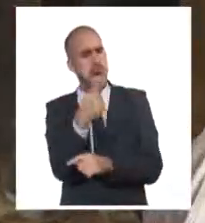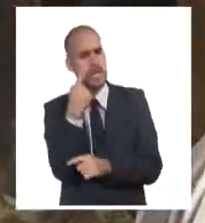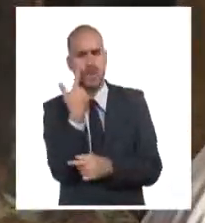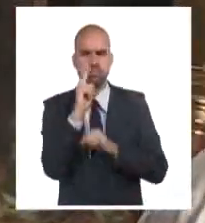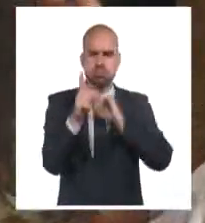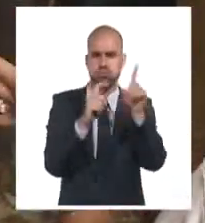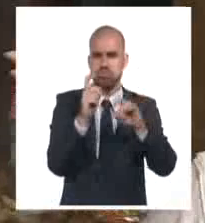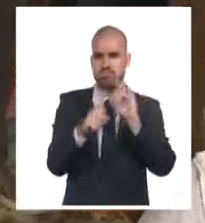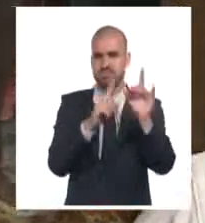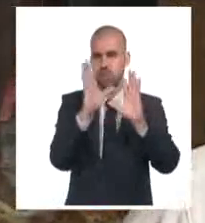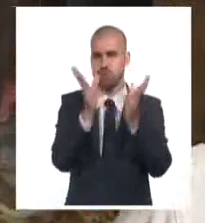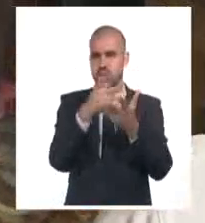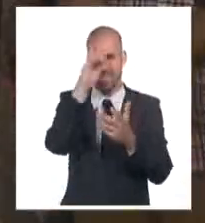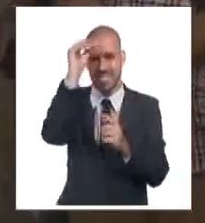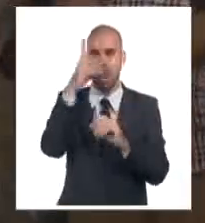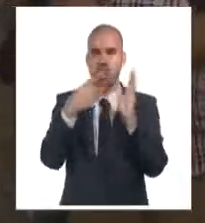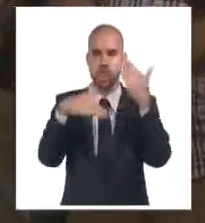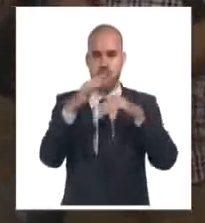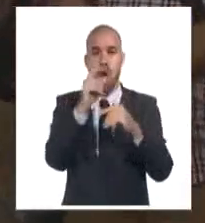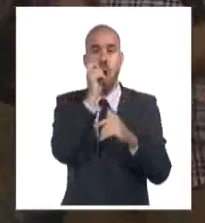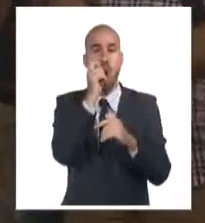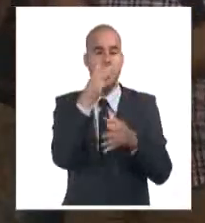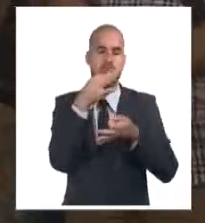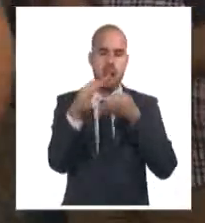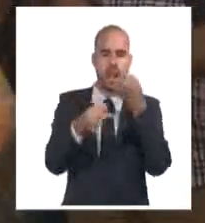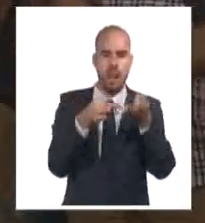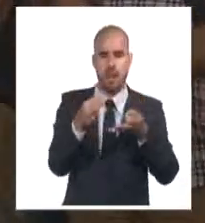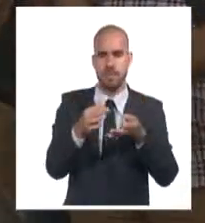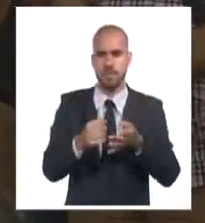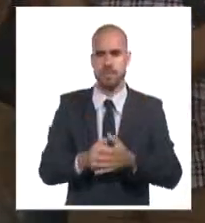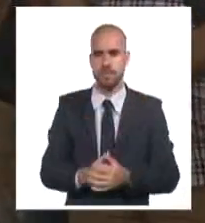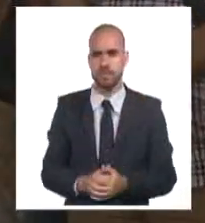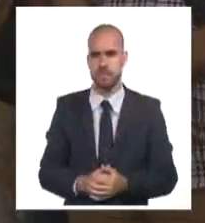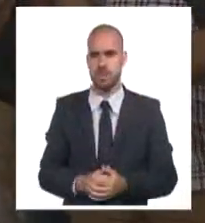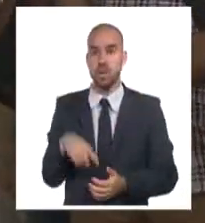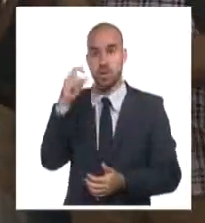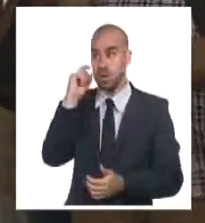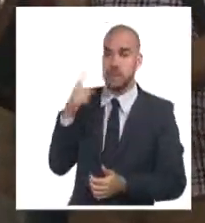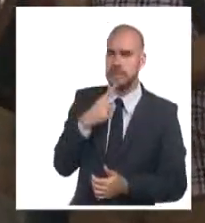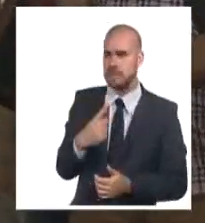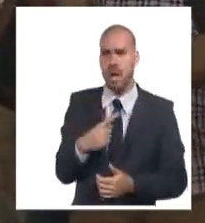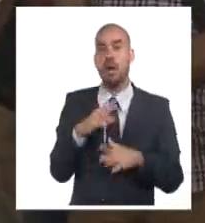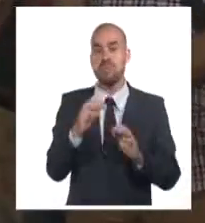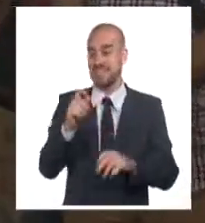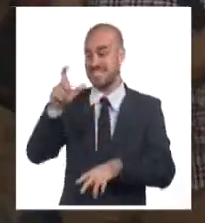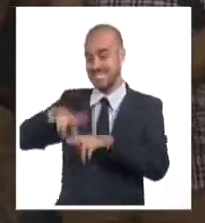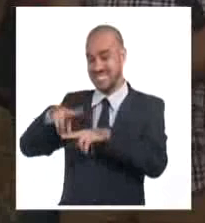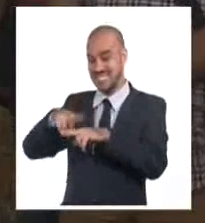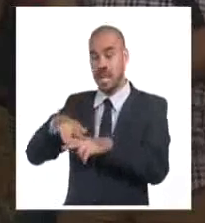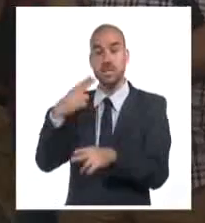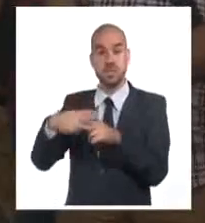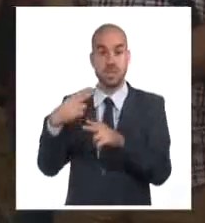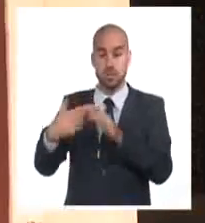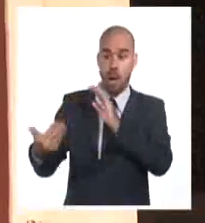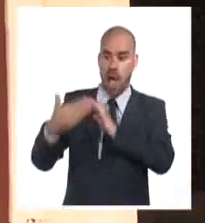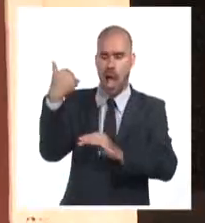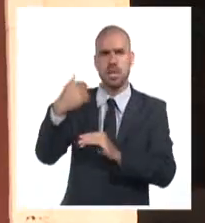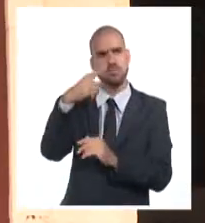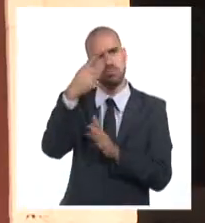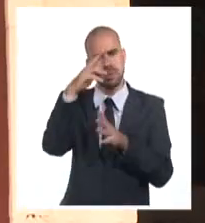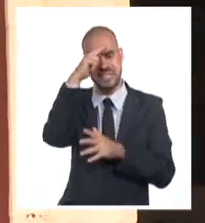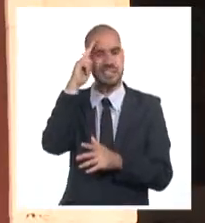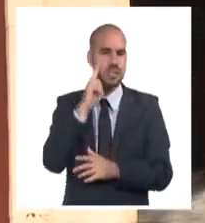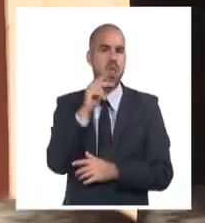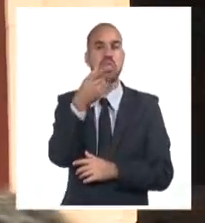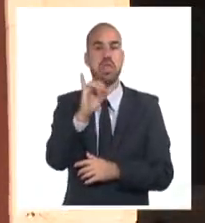del doctor Enrique Alemán y su equipo. Que precisamente Centro Habana se llamó Quisicuaba en el siglo XVI.